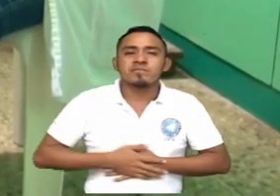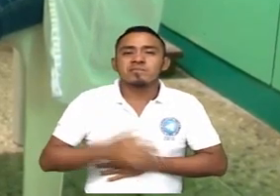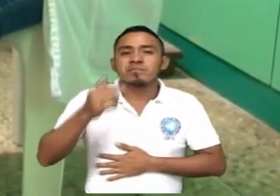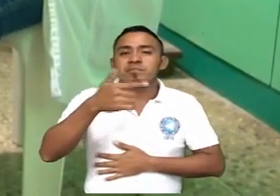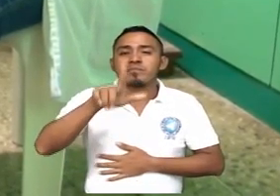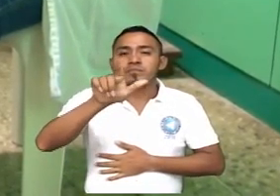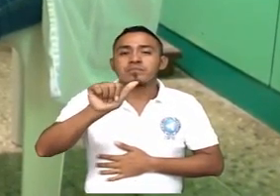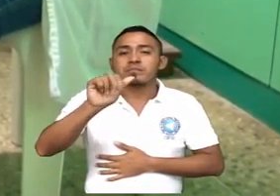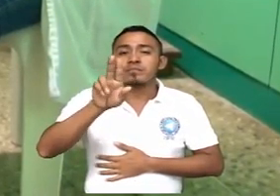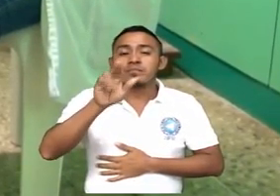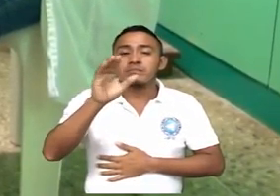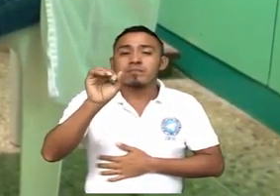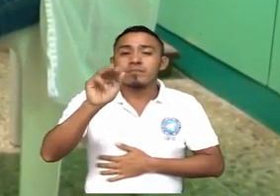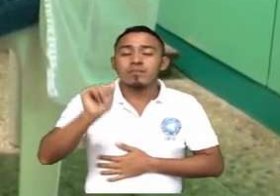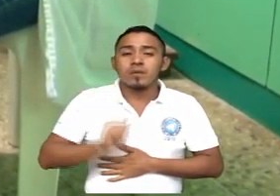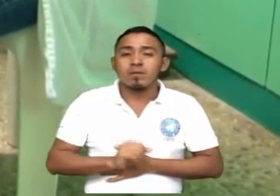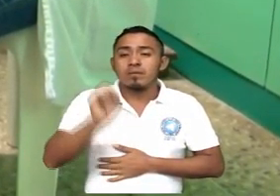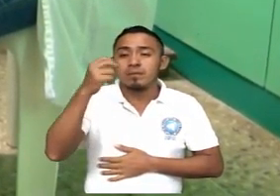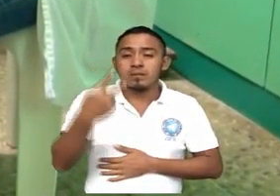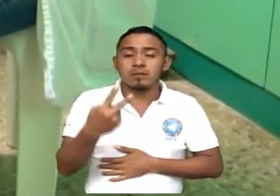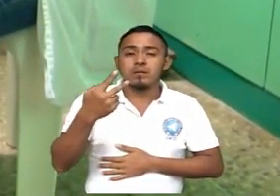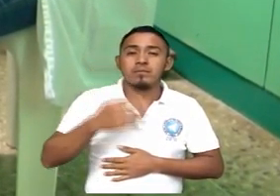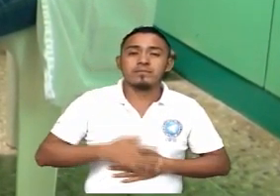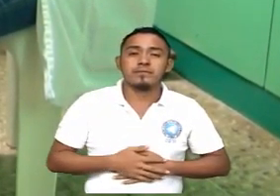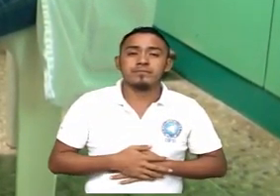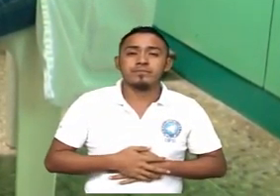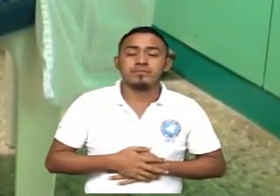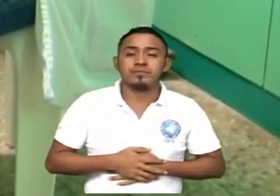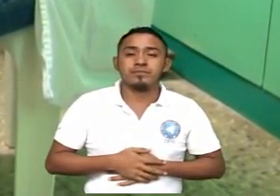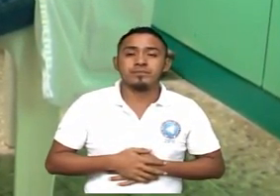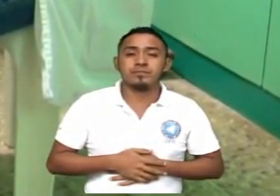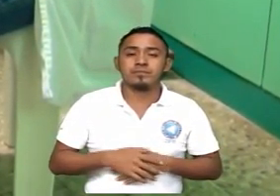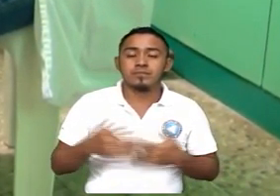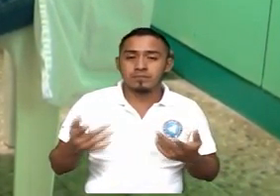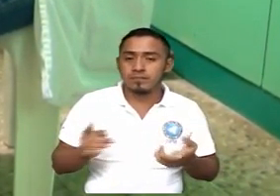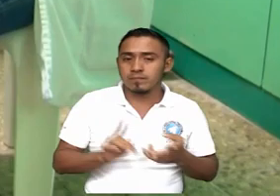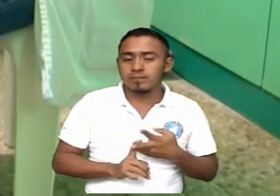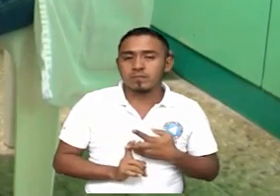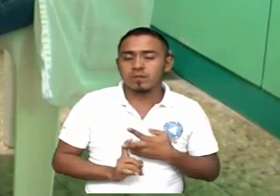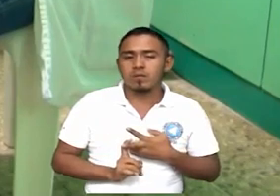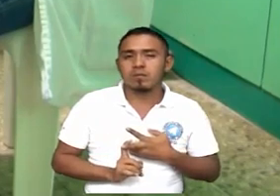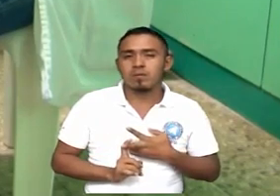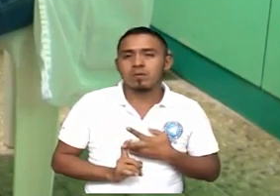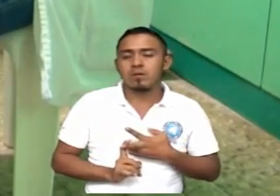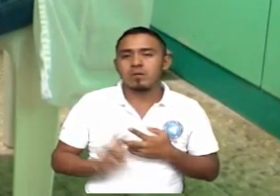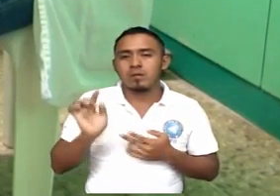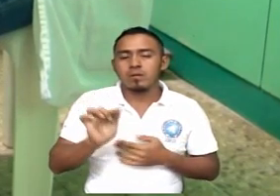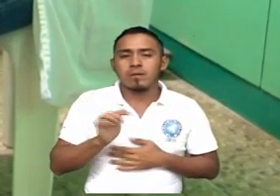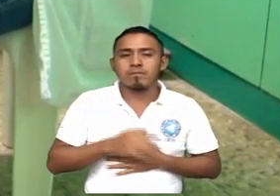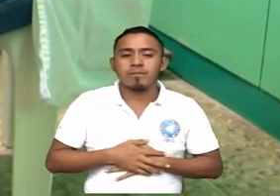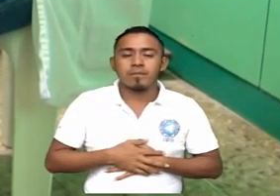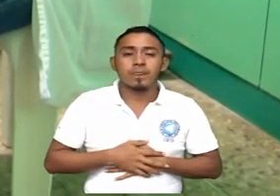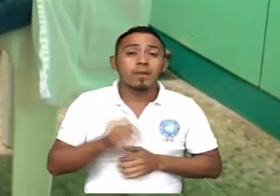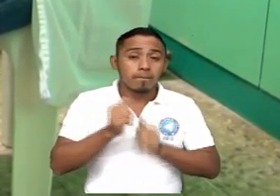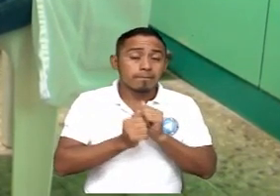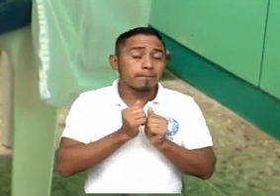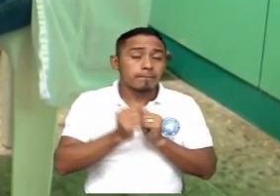glaucoma es la segunda causa después de la retinopatía diabética. Es una neuropatía